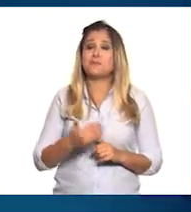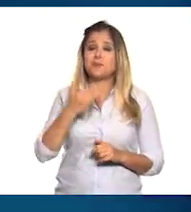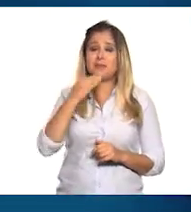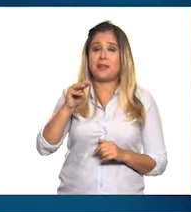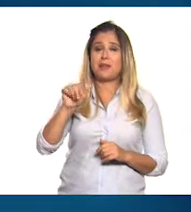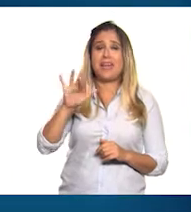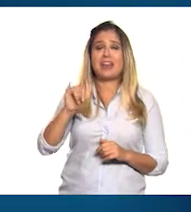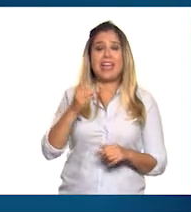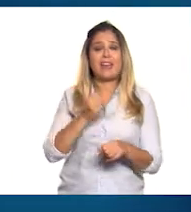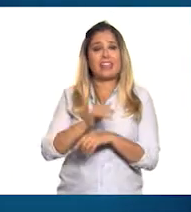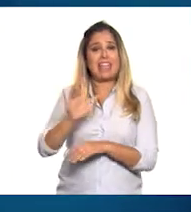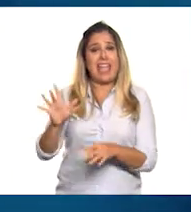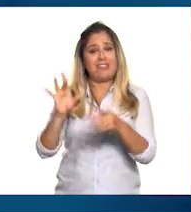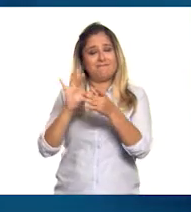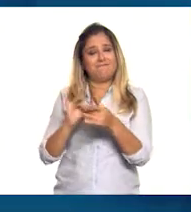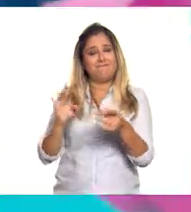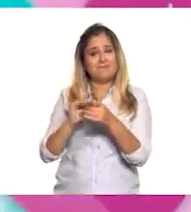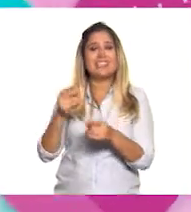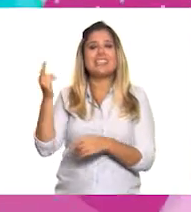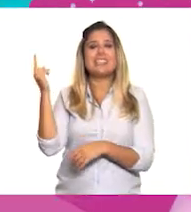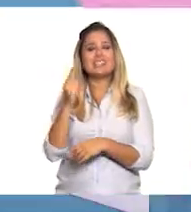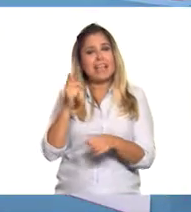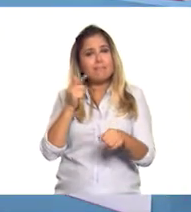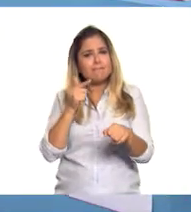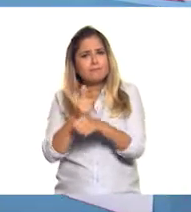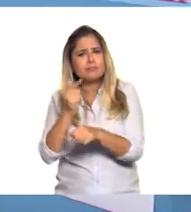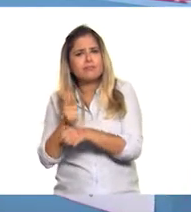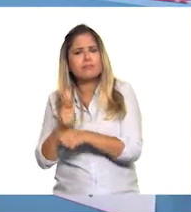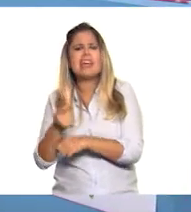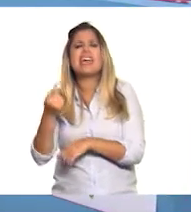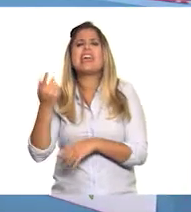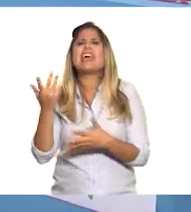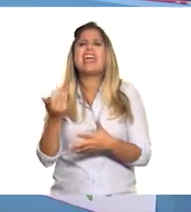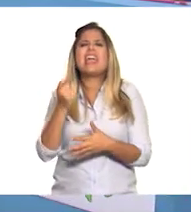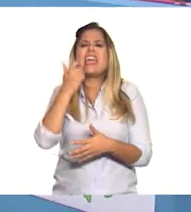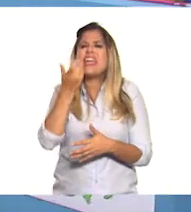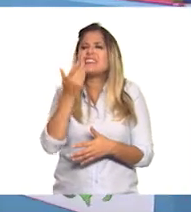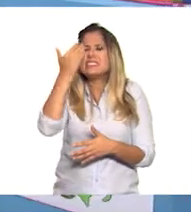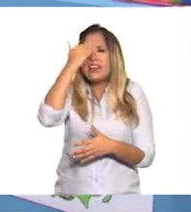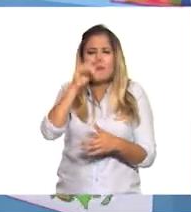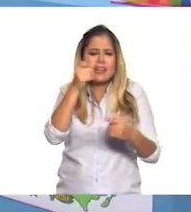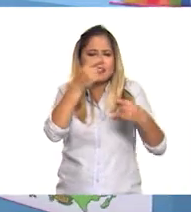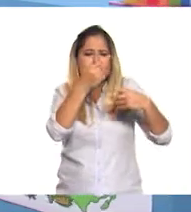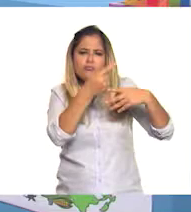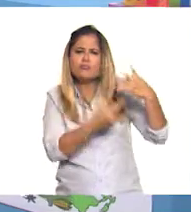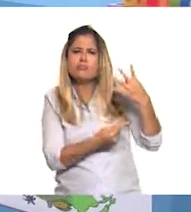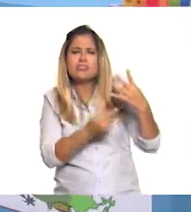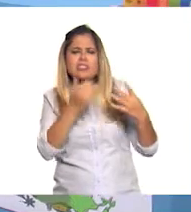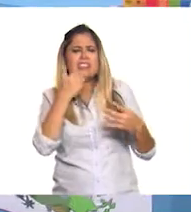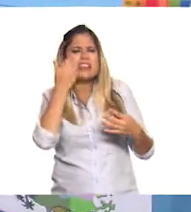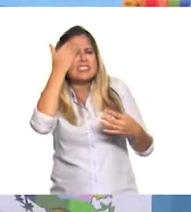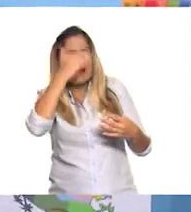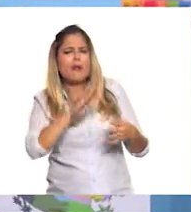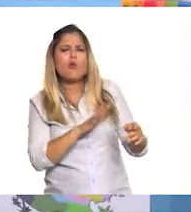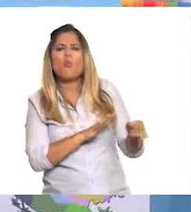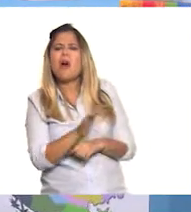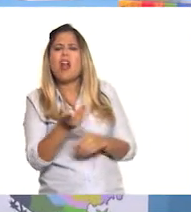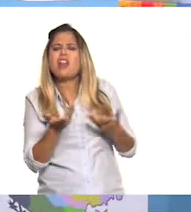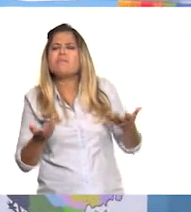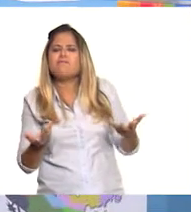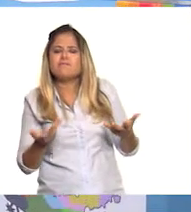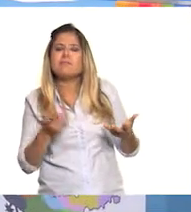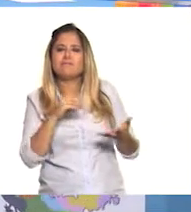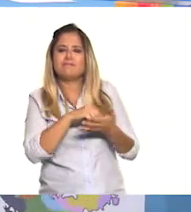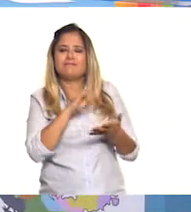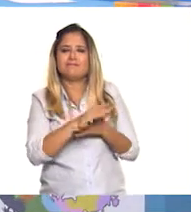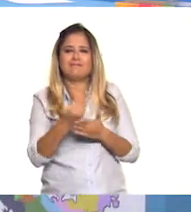ya definidos los subtemas, es necesario identificar qué se quiere saber de ellos a partir de los puntos 6 y 7 que